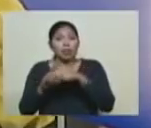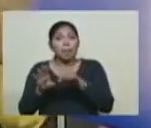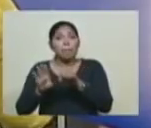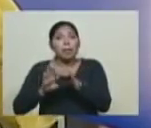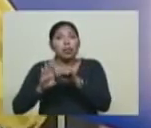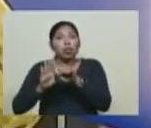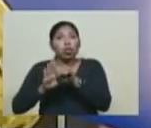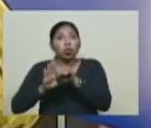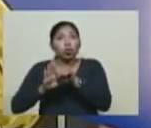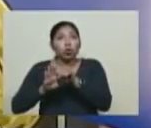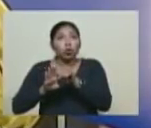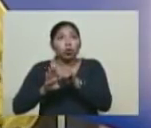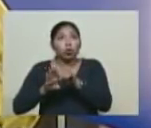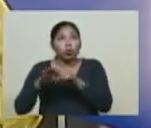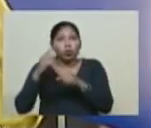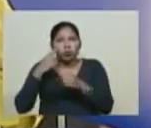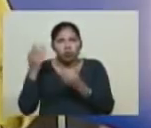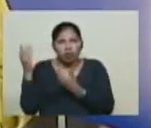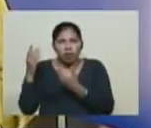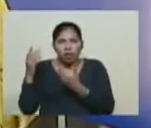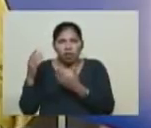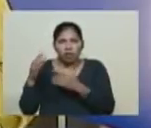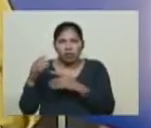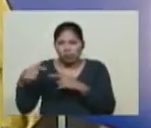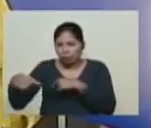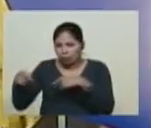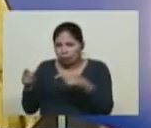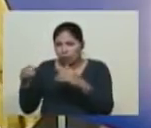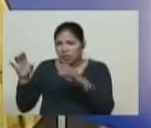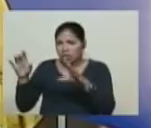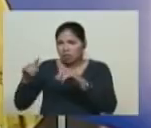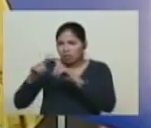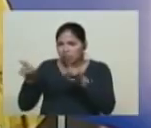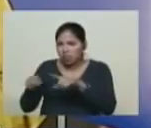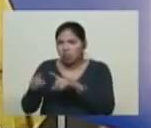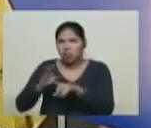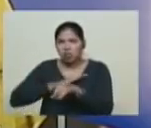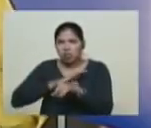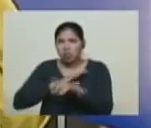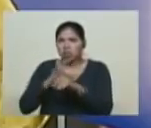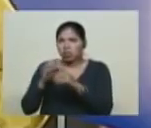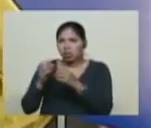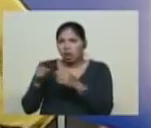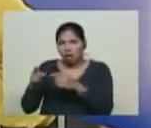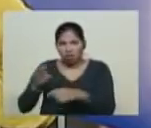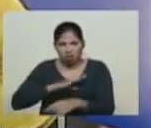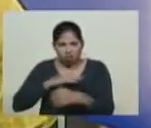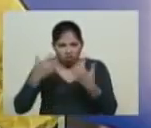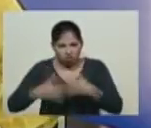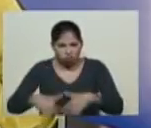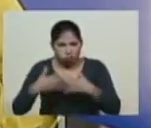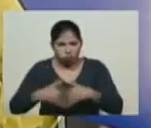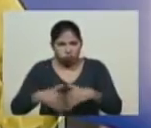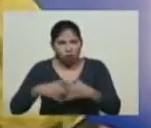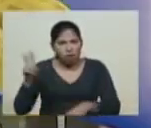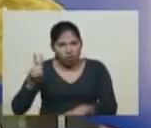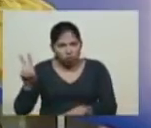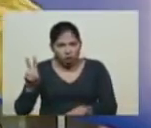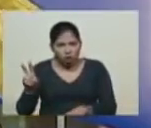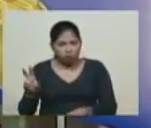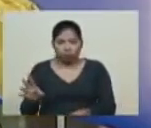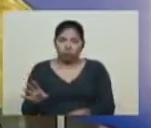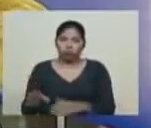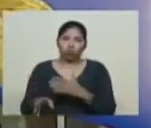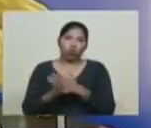comprar. ¿Ustedes ven toda esa maquinaria? Esa maquinaria no la hacemos en Venezuela todavía. Tenemos que hacerla algún día. Ya